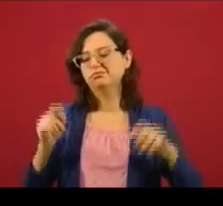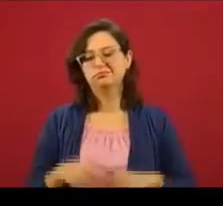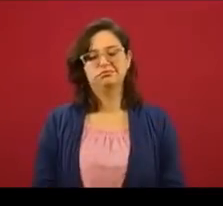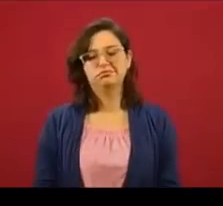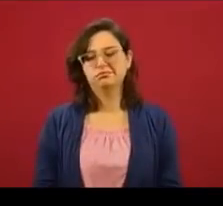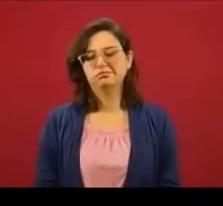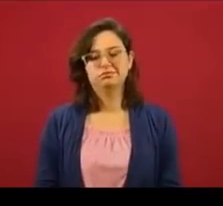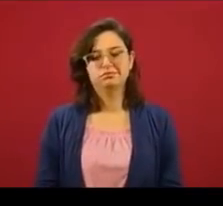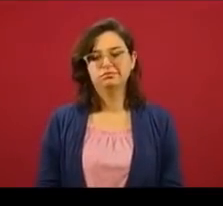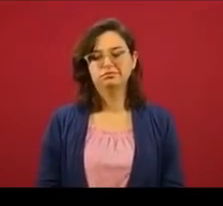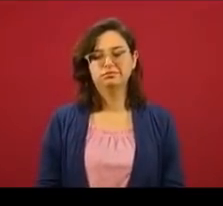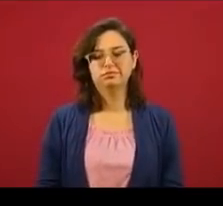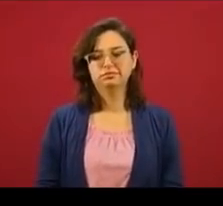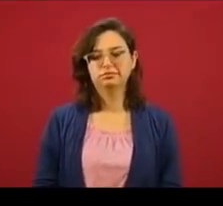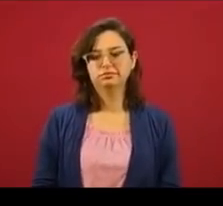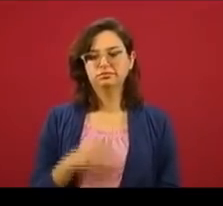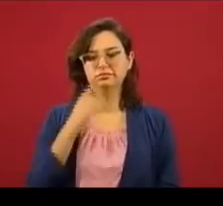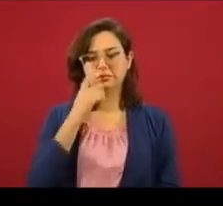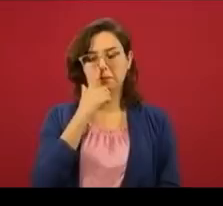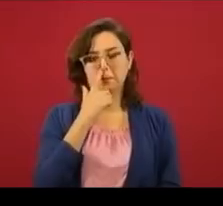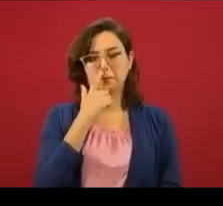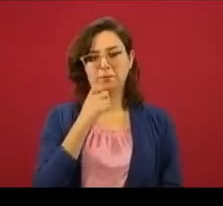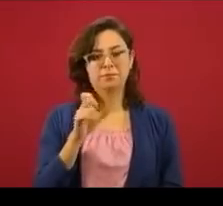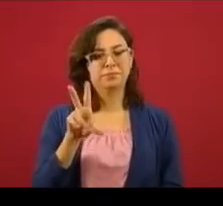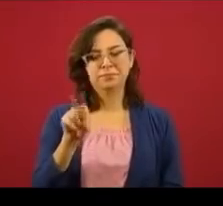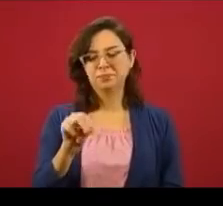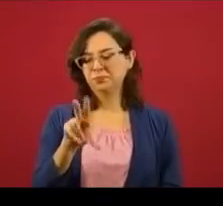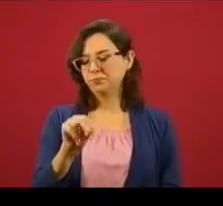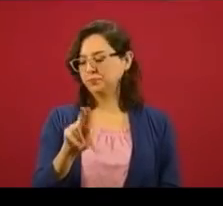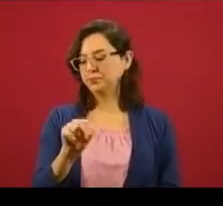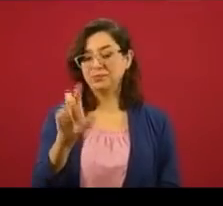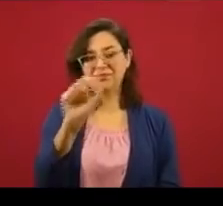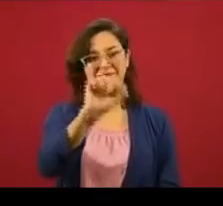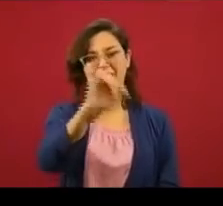de diferencia. Eso no, jamás